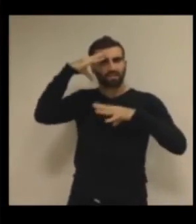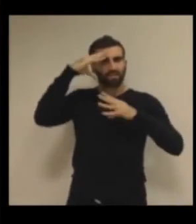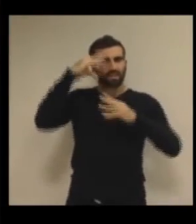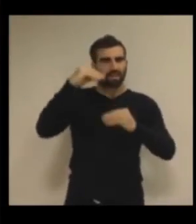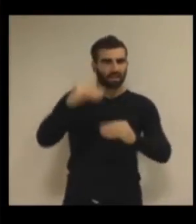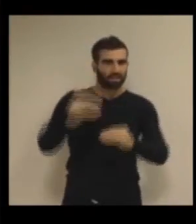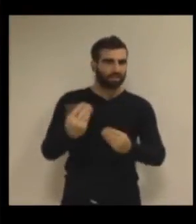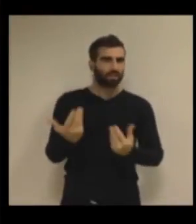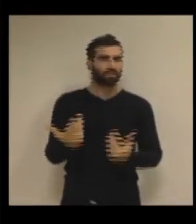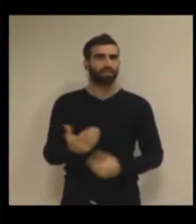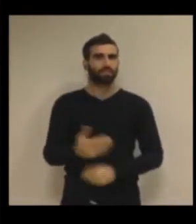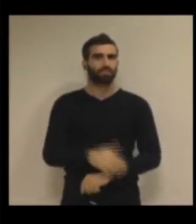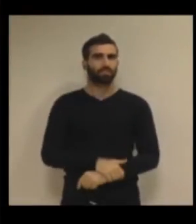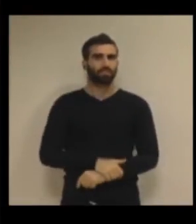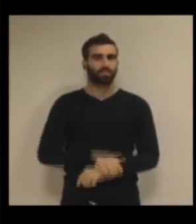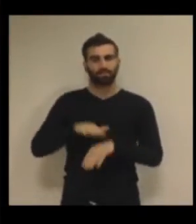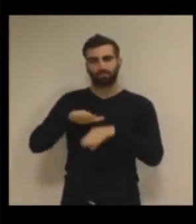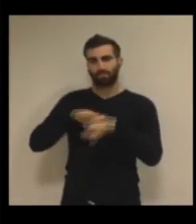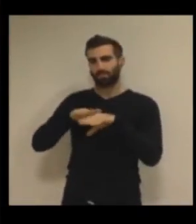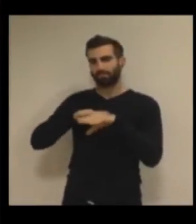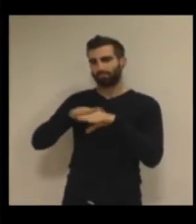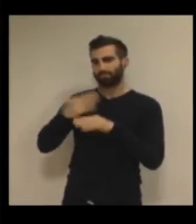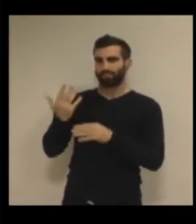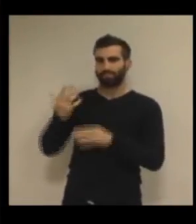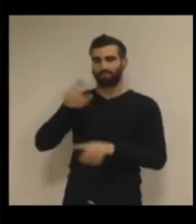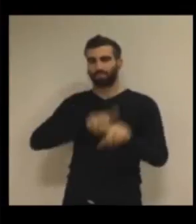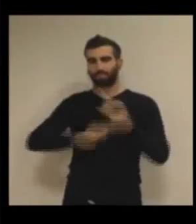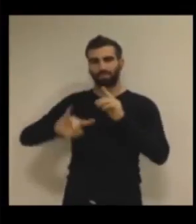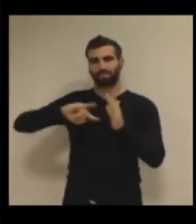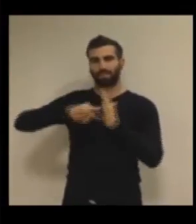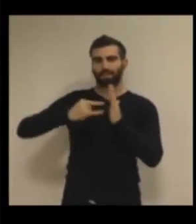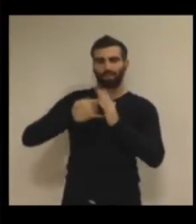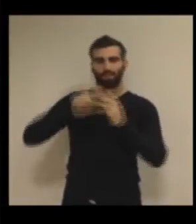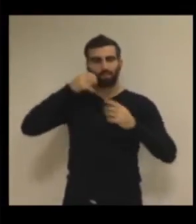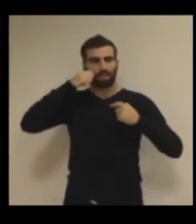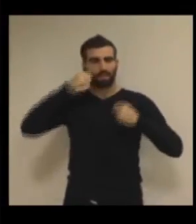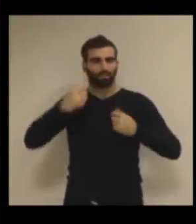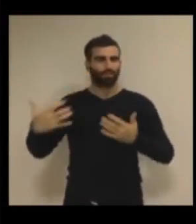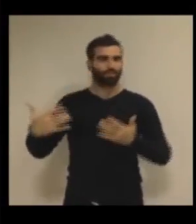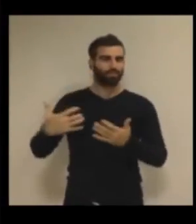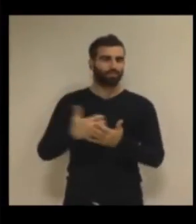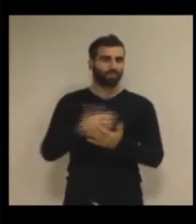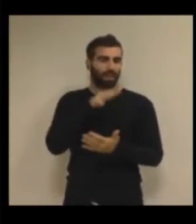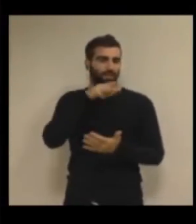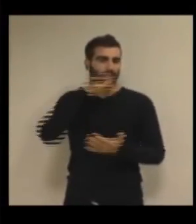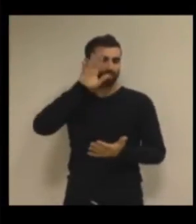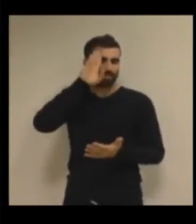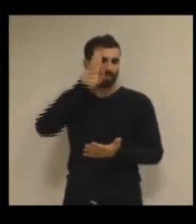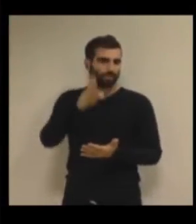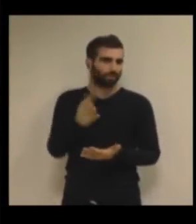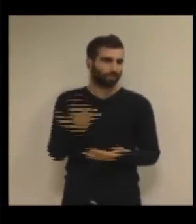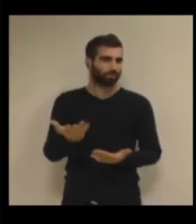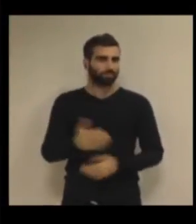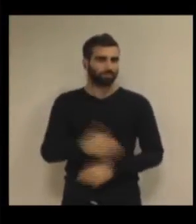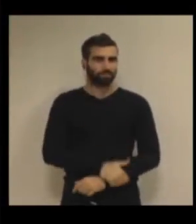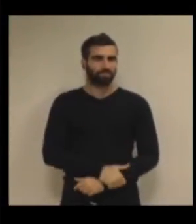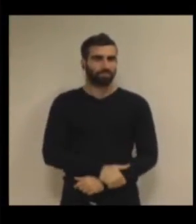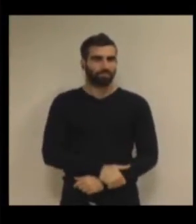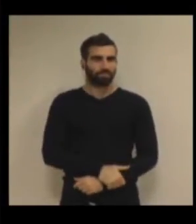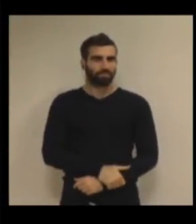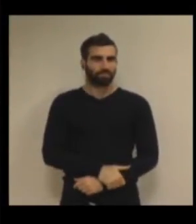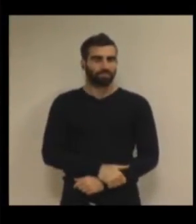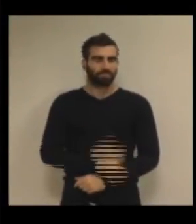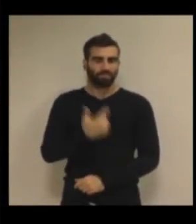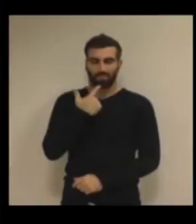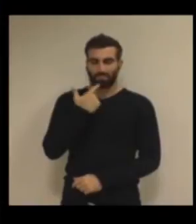pausa técnica. Son causas técnicas, humanas y de todo. Estamos en directo. He sido yo, ¿eh? No